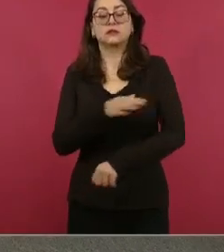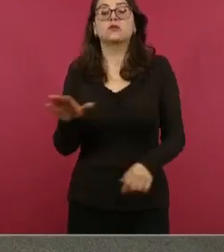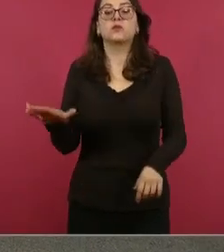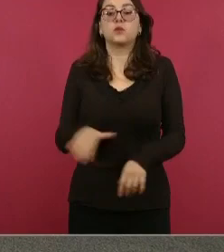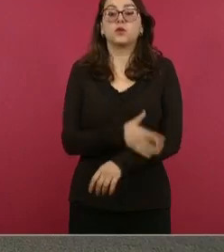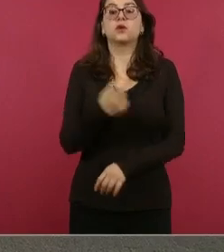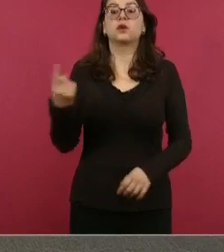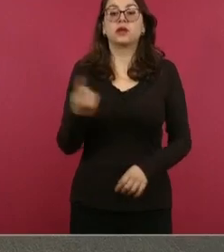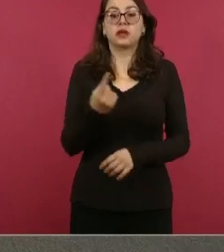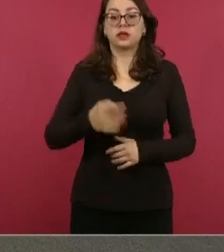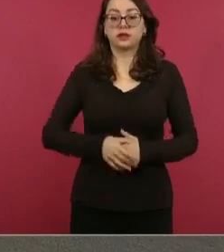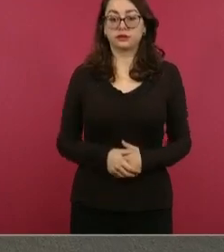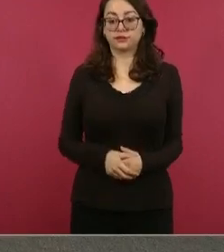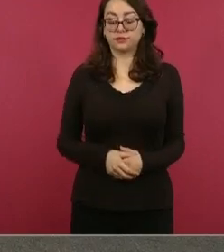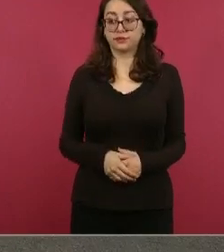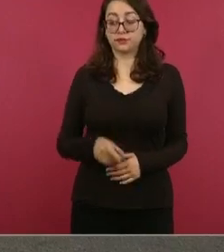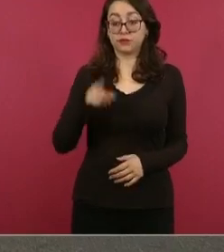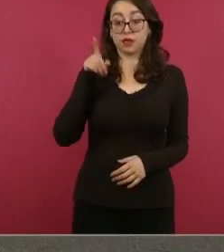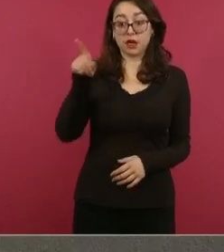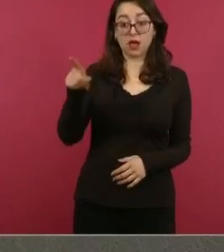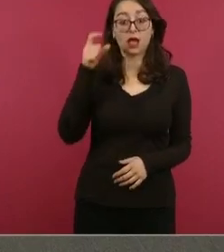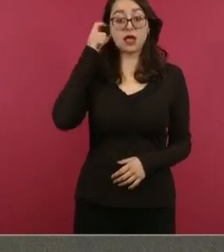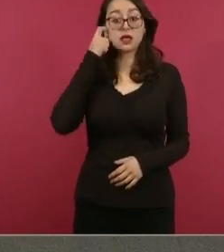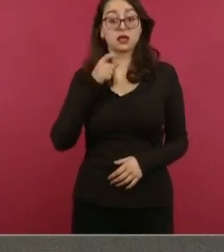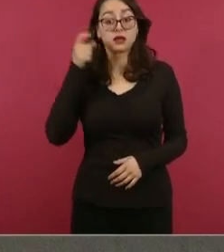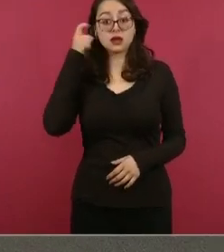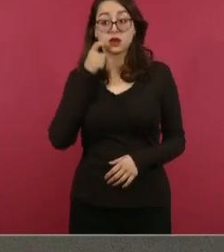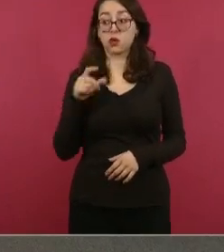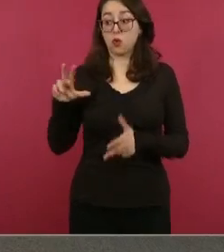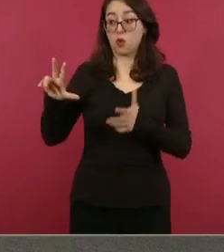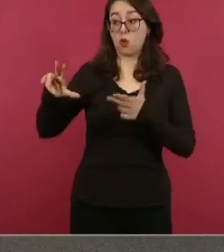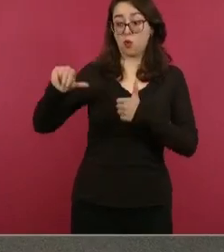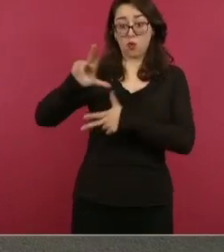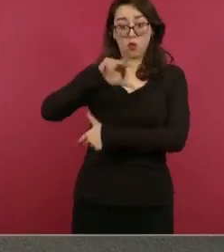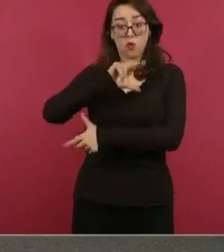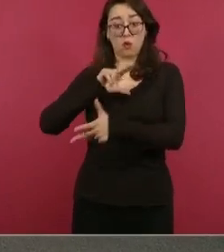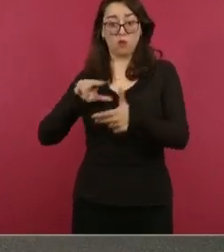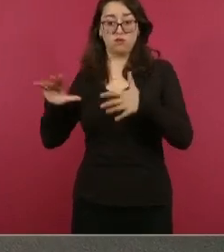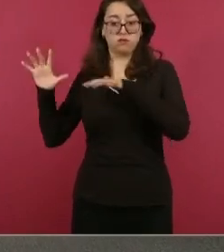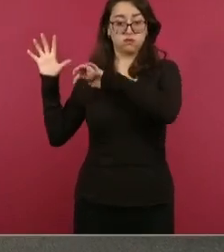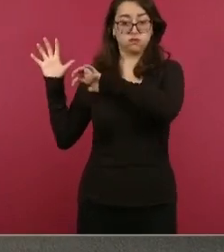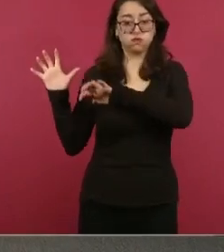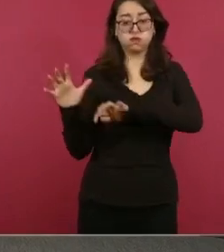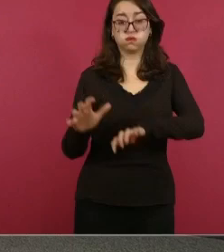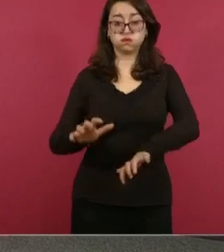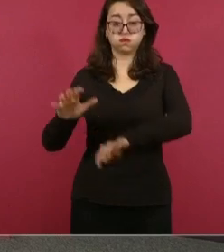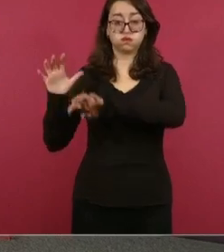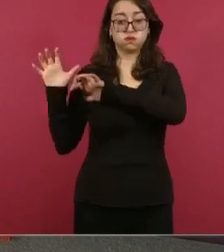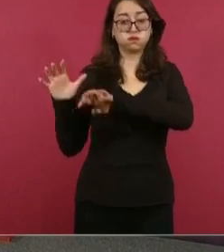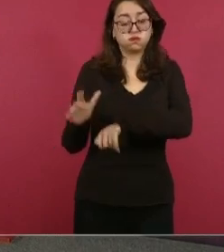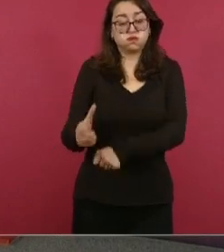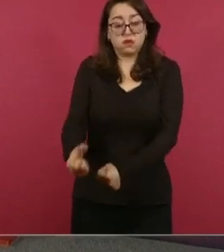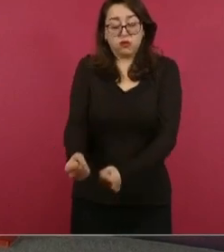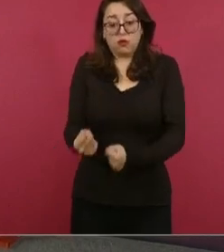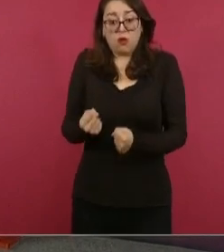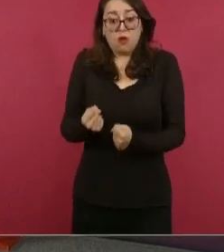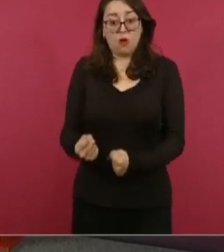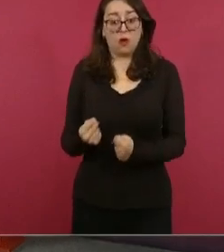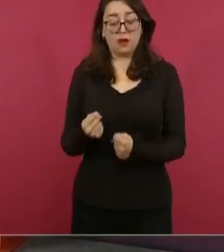huracán en Guerrero, en la Costa Grande, en